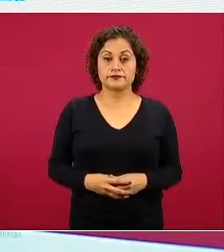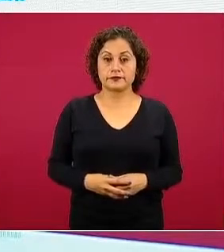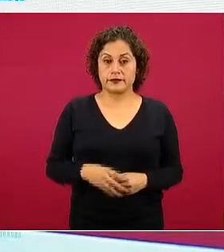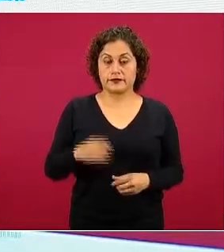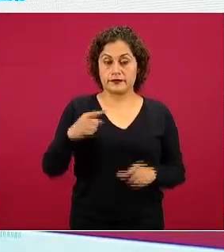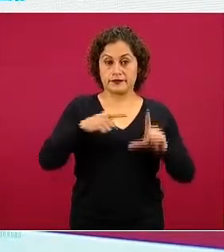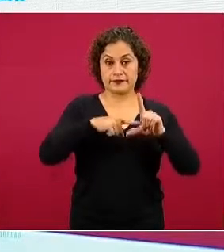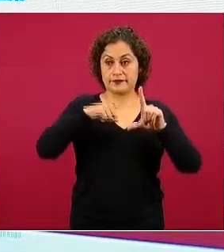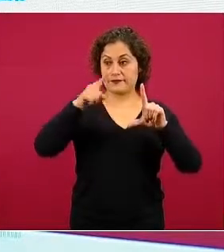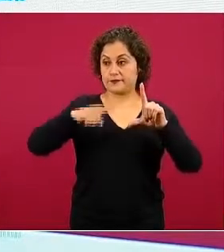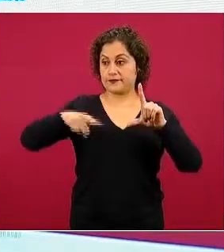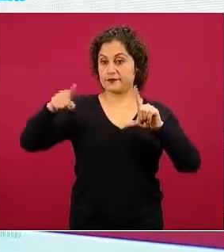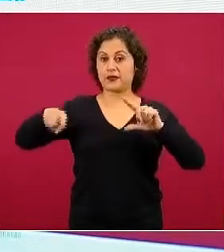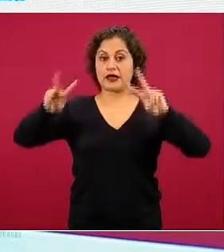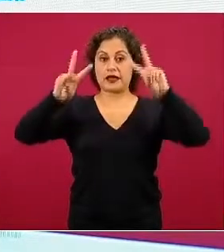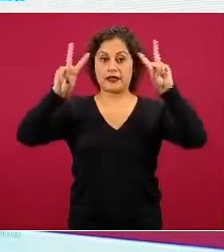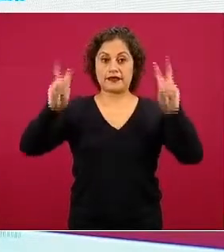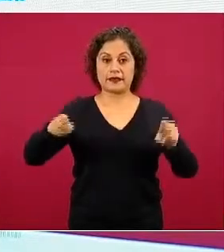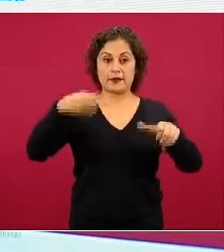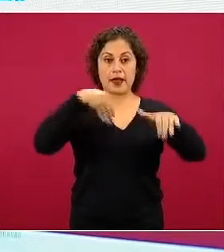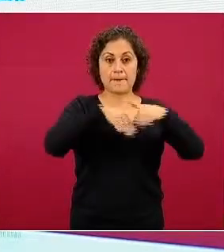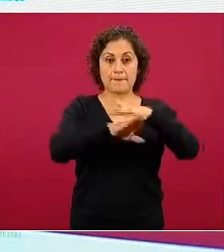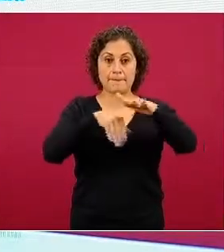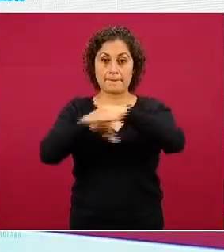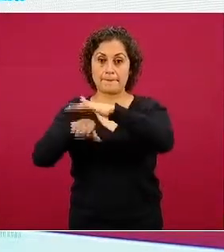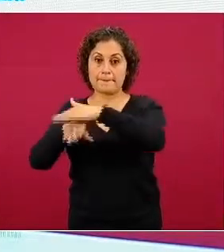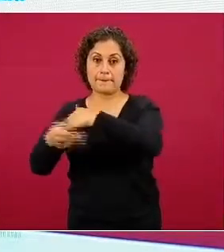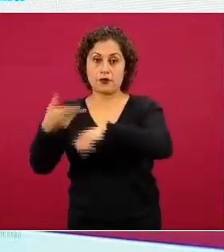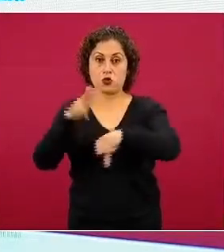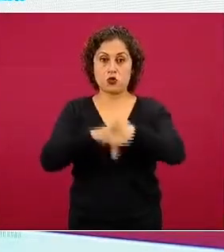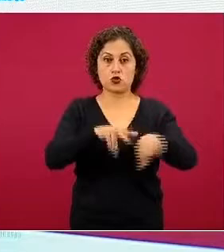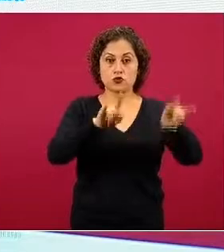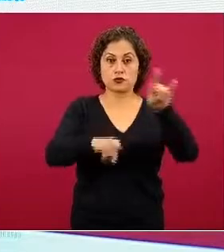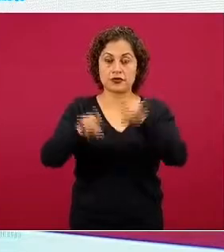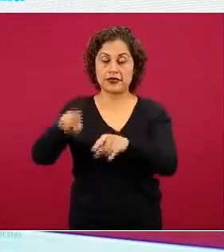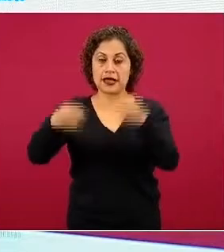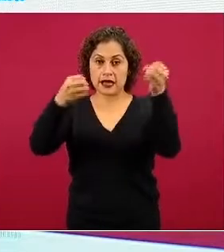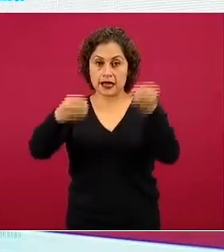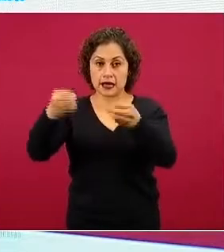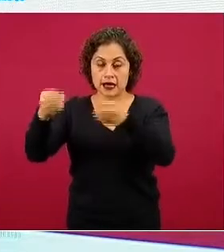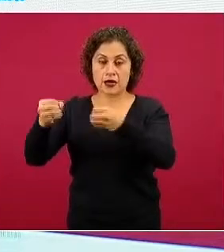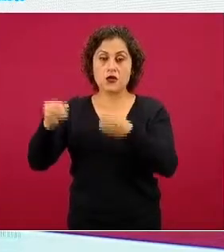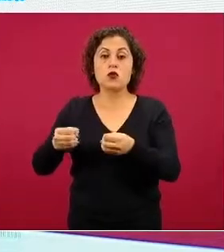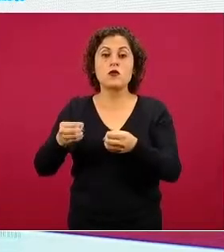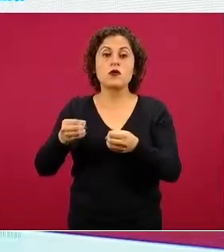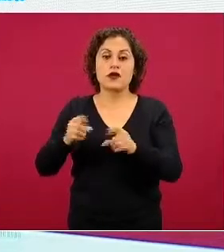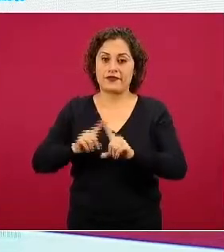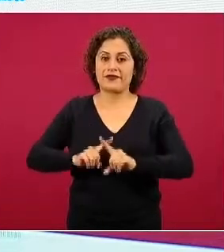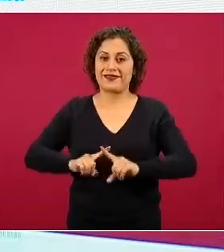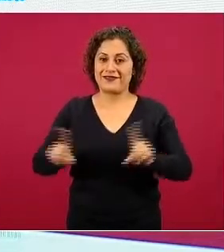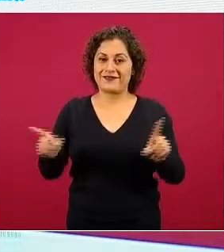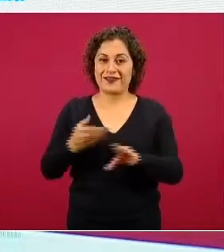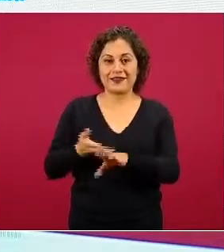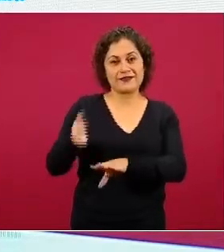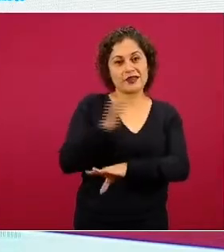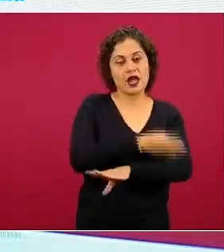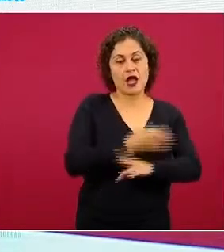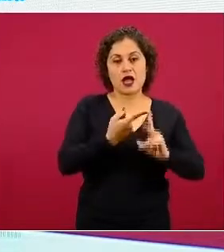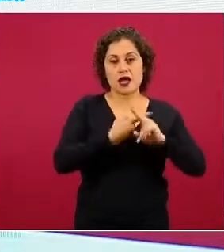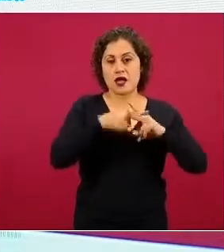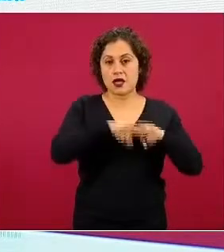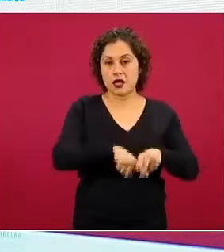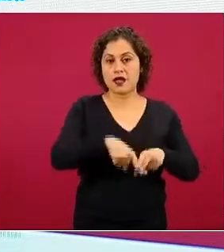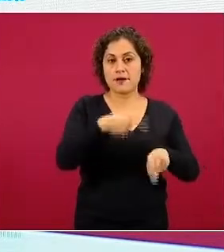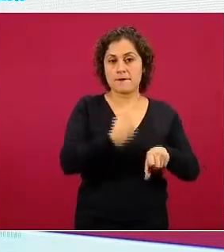curvas de hospitalizaciones, es muy distinta cuando inició la epidemia y el